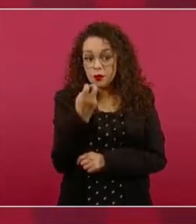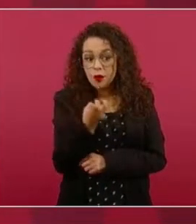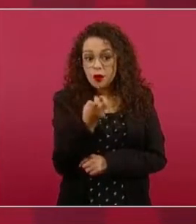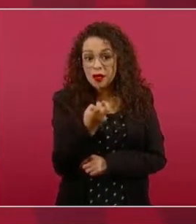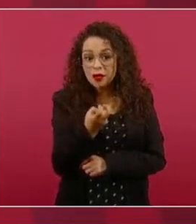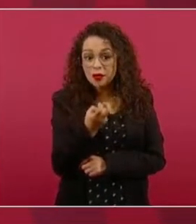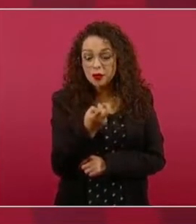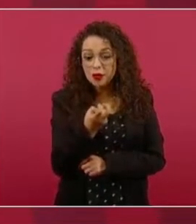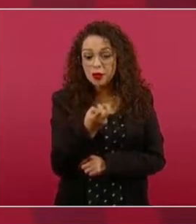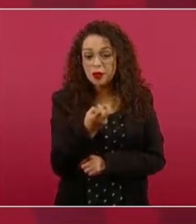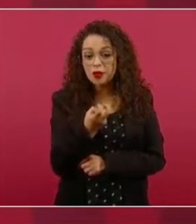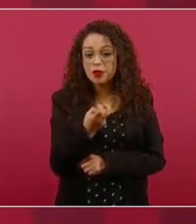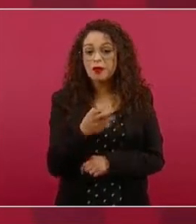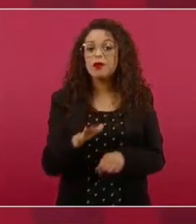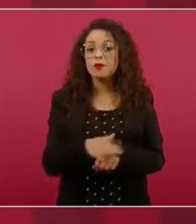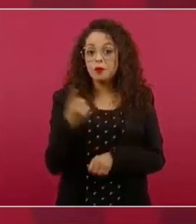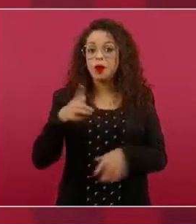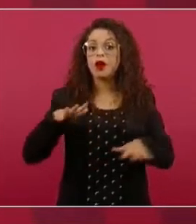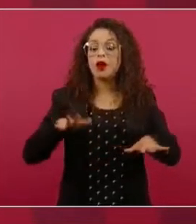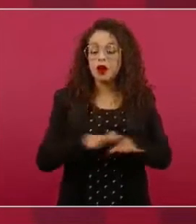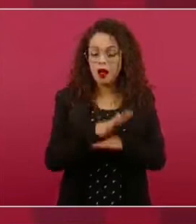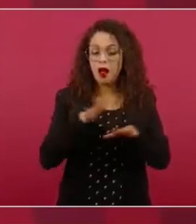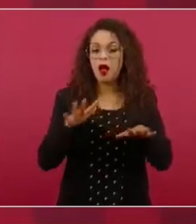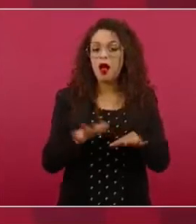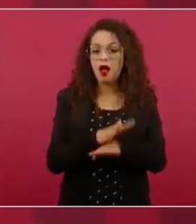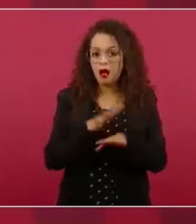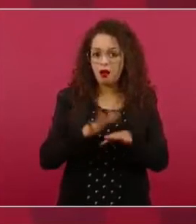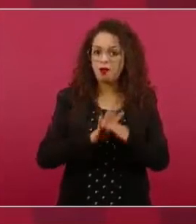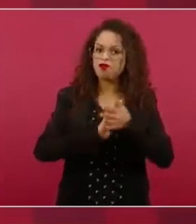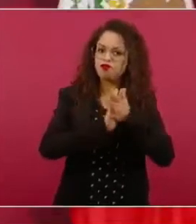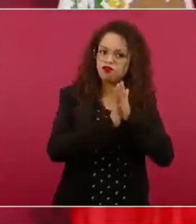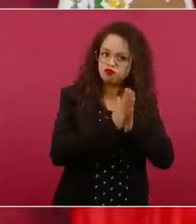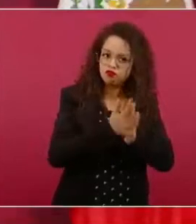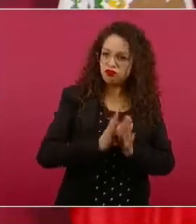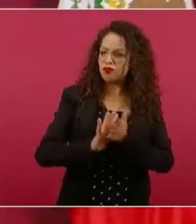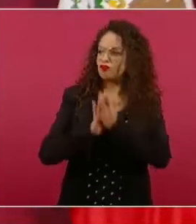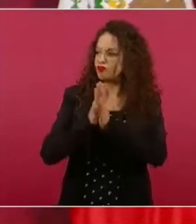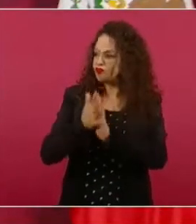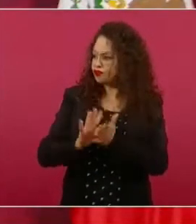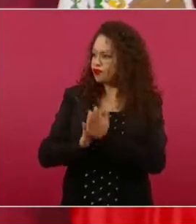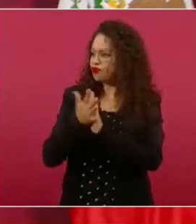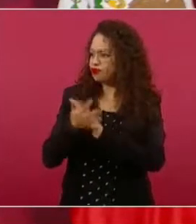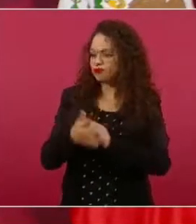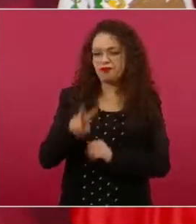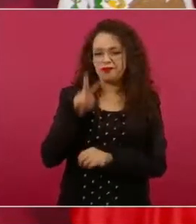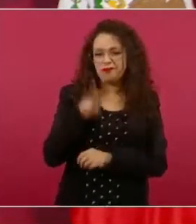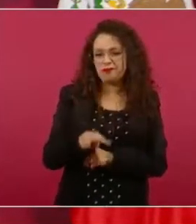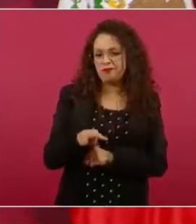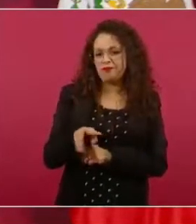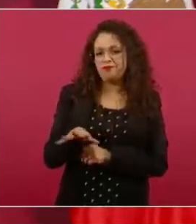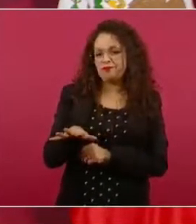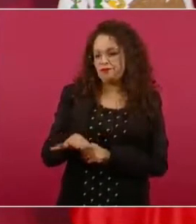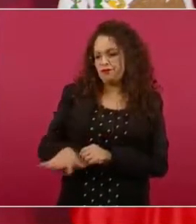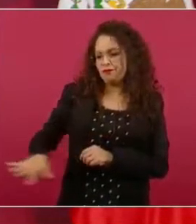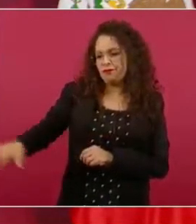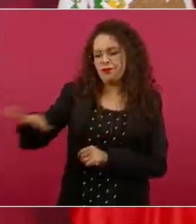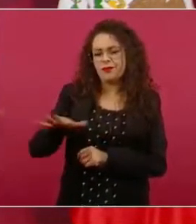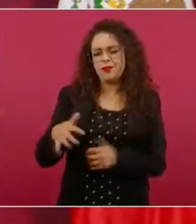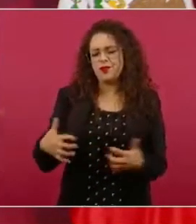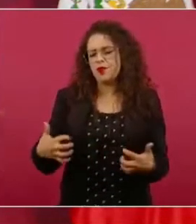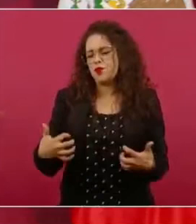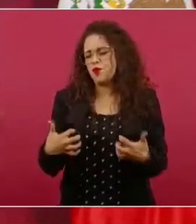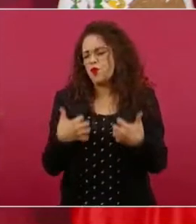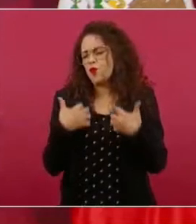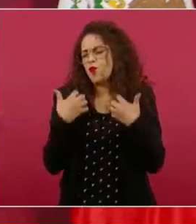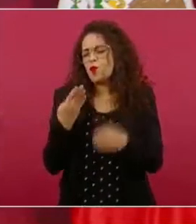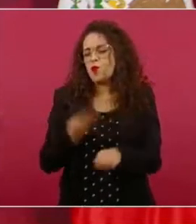porque se están llevando a cabo cambios y desde luego que están molestísimos. Imagínense ustedes,